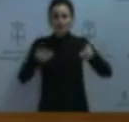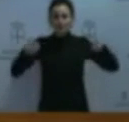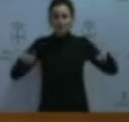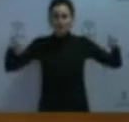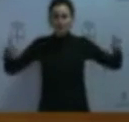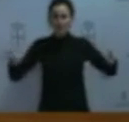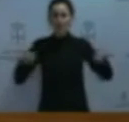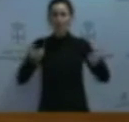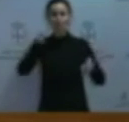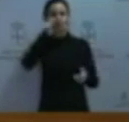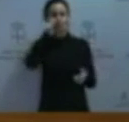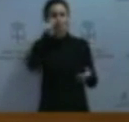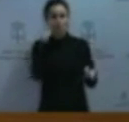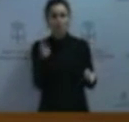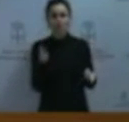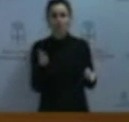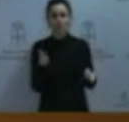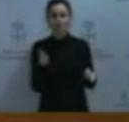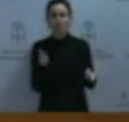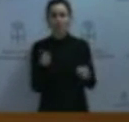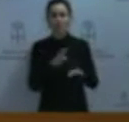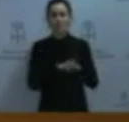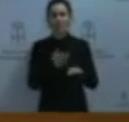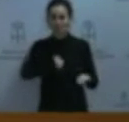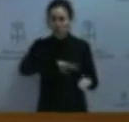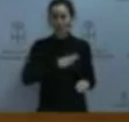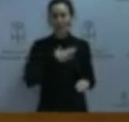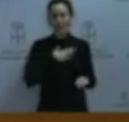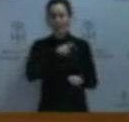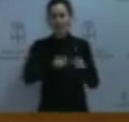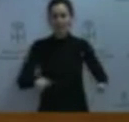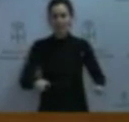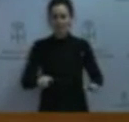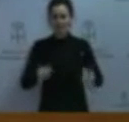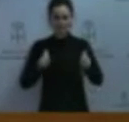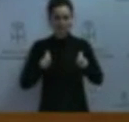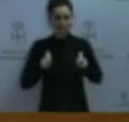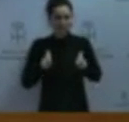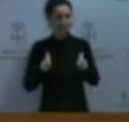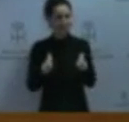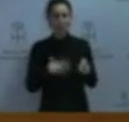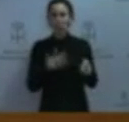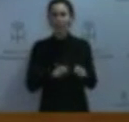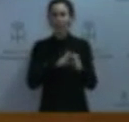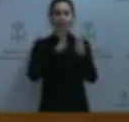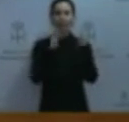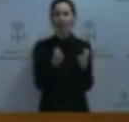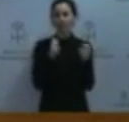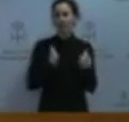opción de un turismo, sobre todo para toda nuestra gente que pueda vivir en el territorio y